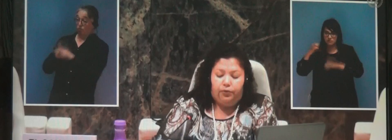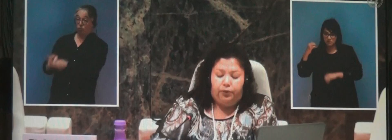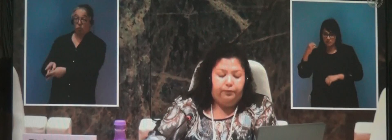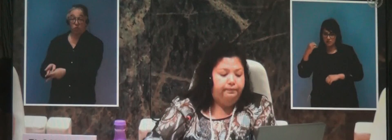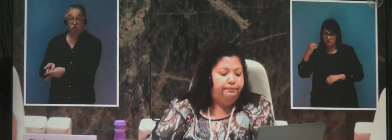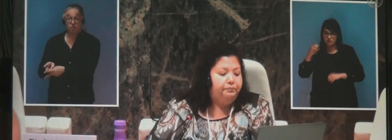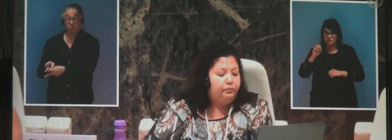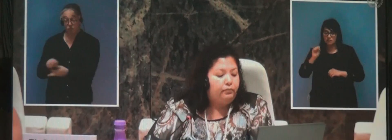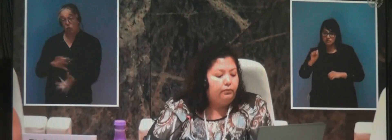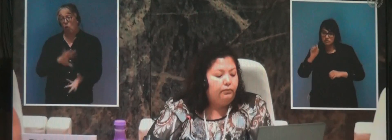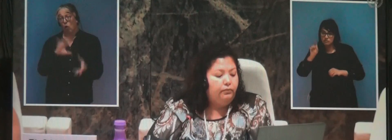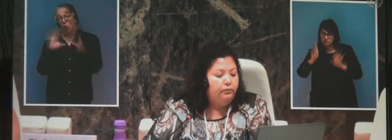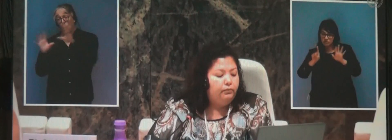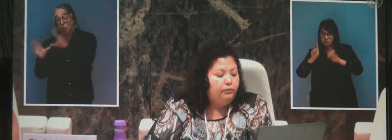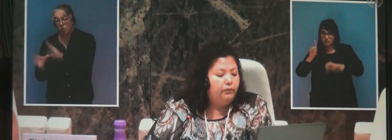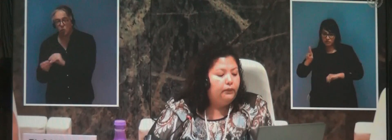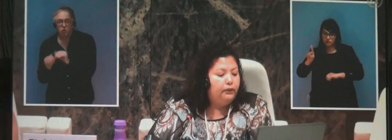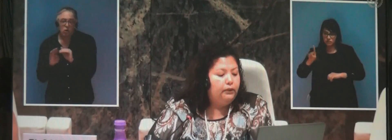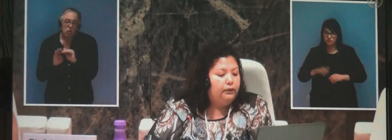2.173.560.61.